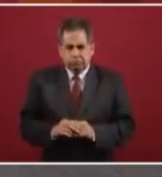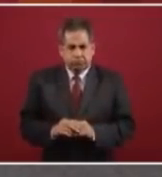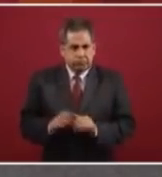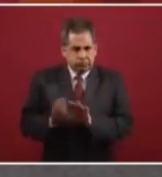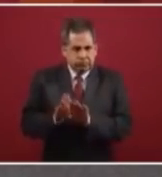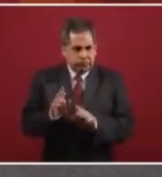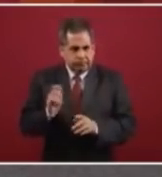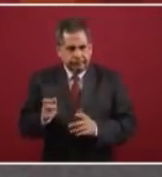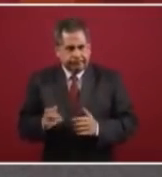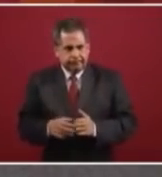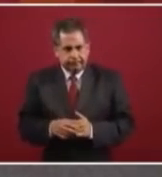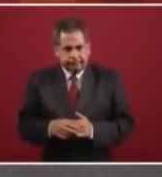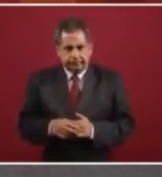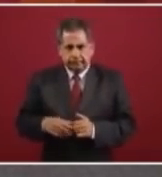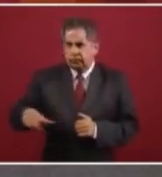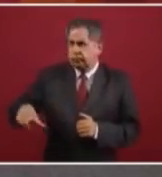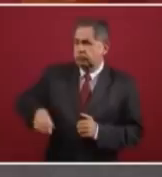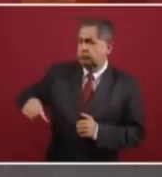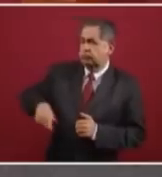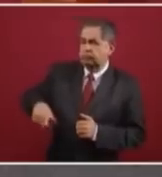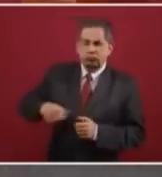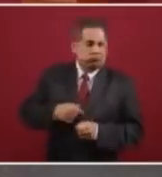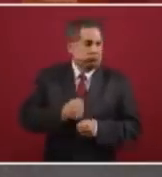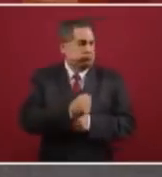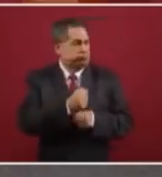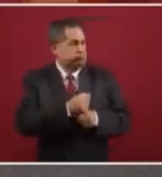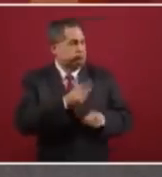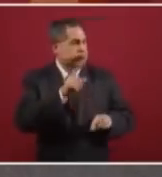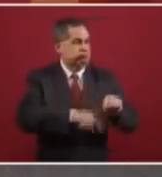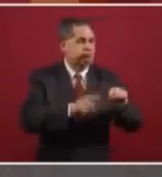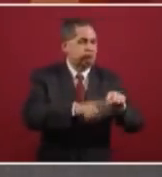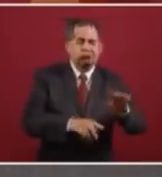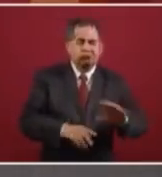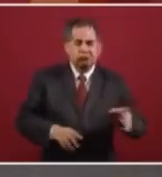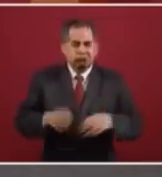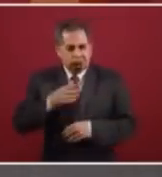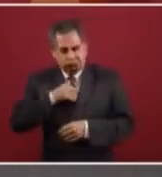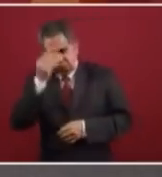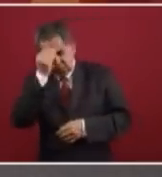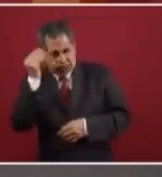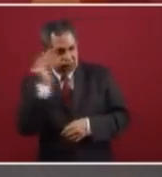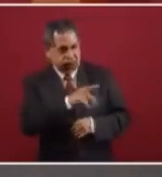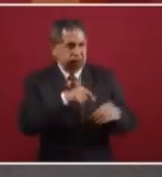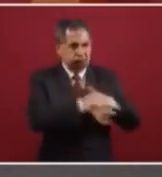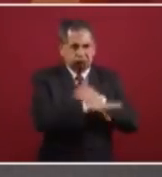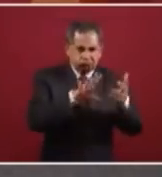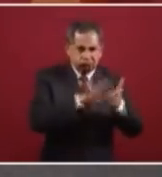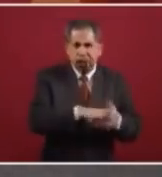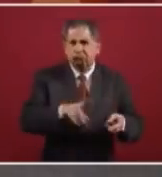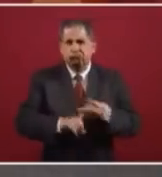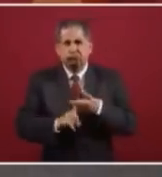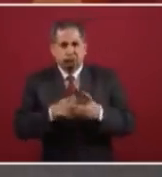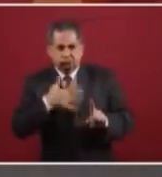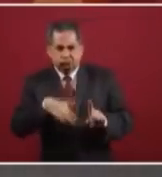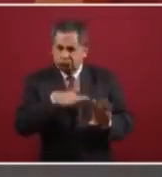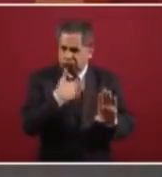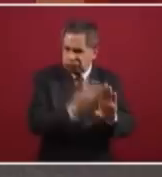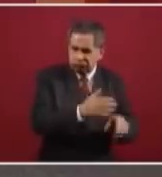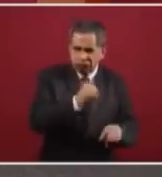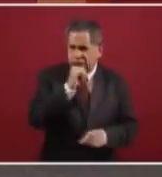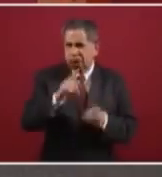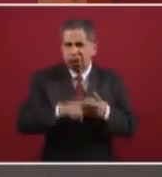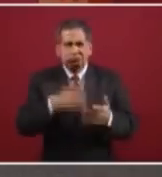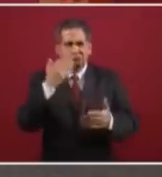utilizando al Estado para eso, no se fabrican delitos, no se persigue a nadie, no se violan